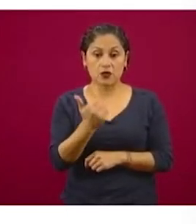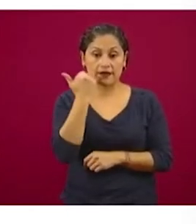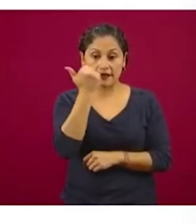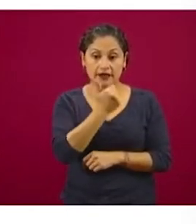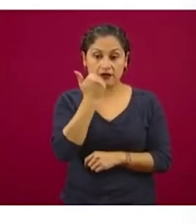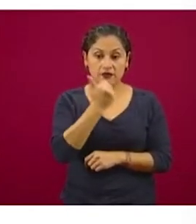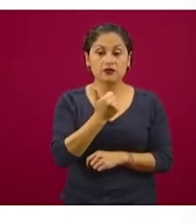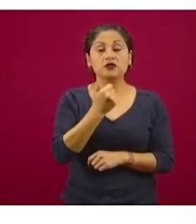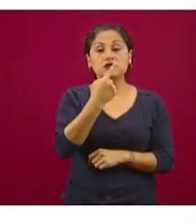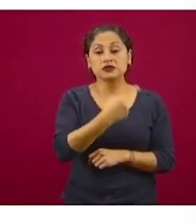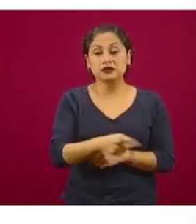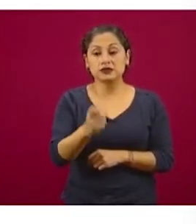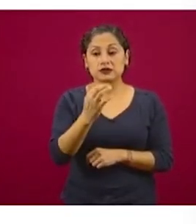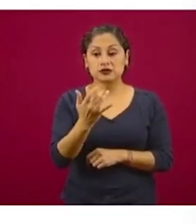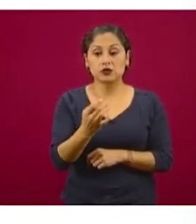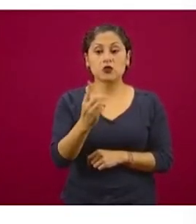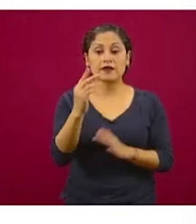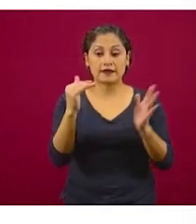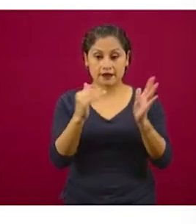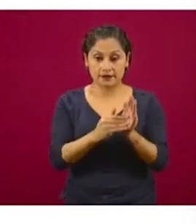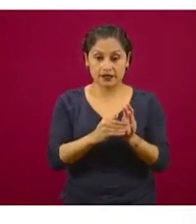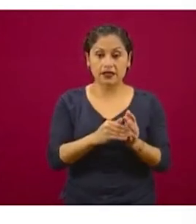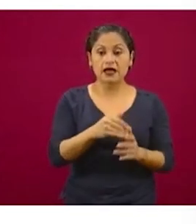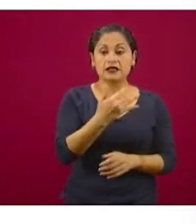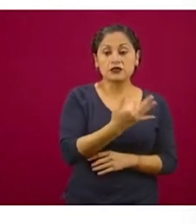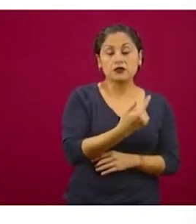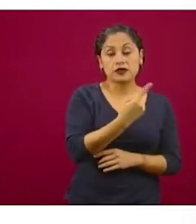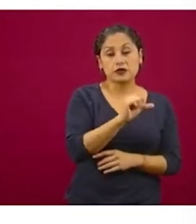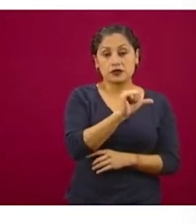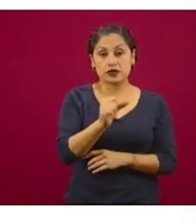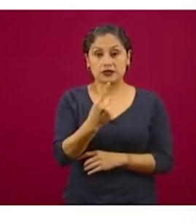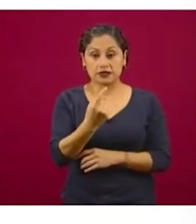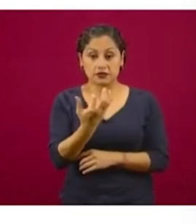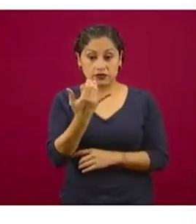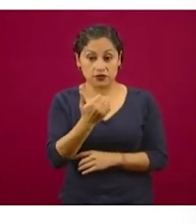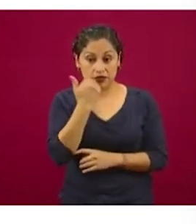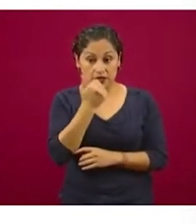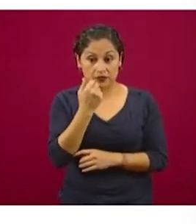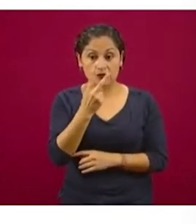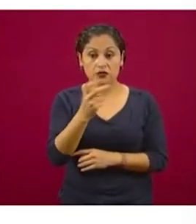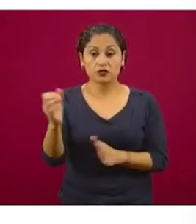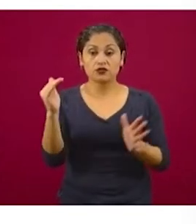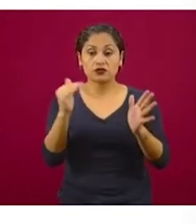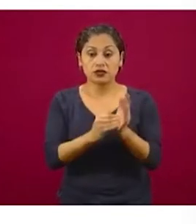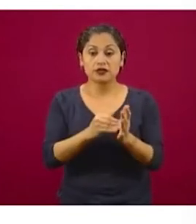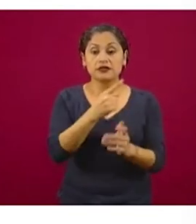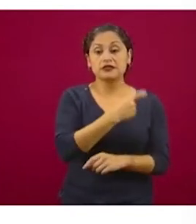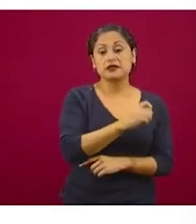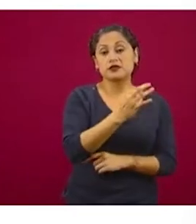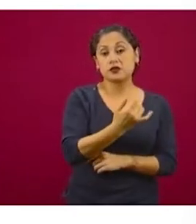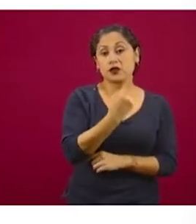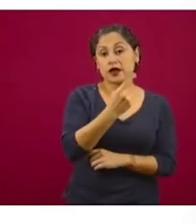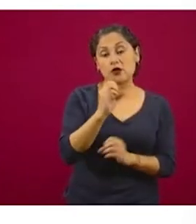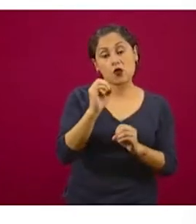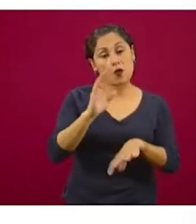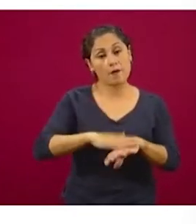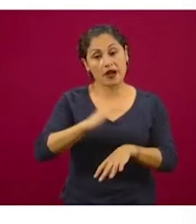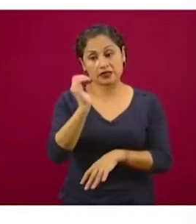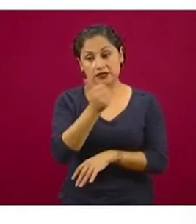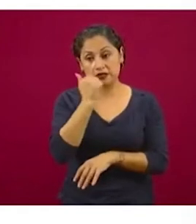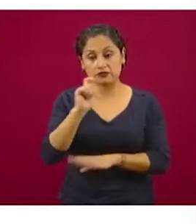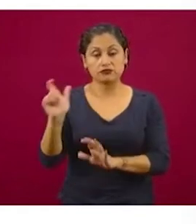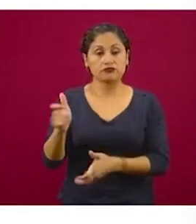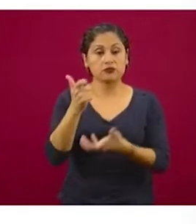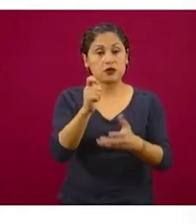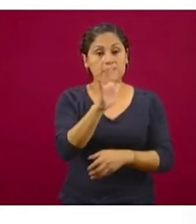pesos de 51 a 150 200.000 y de 151 y más 500